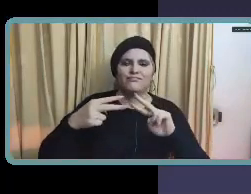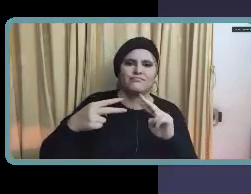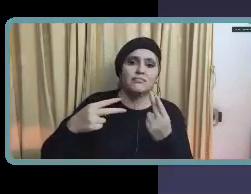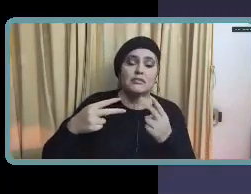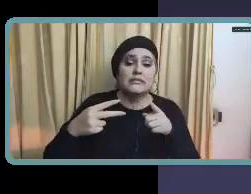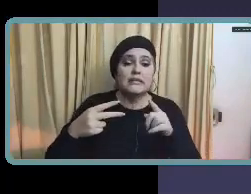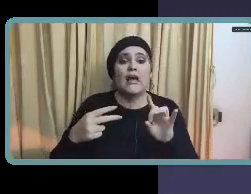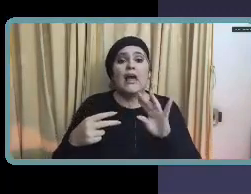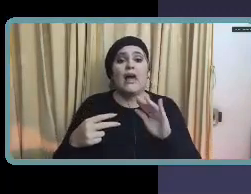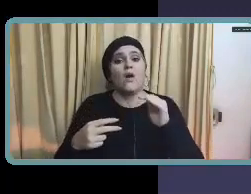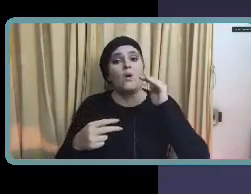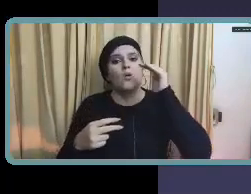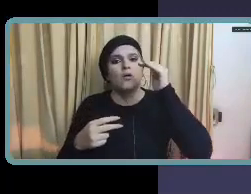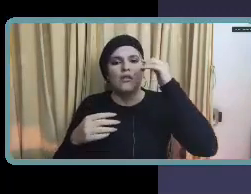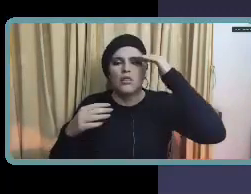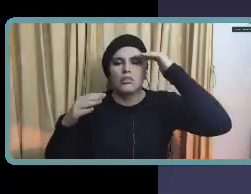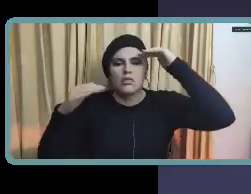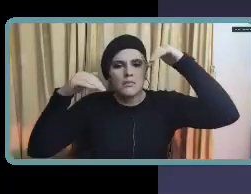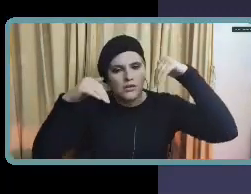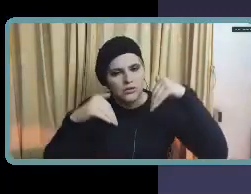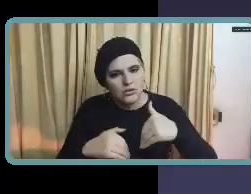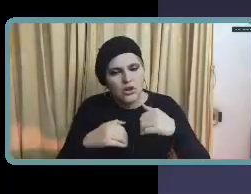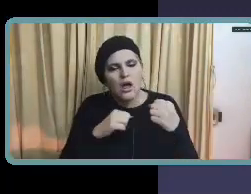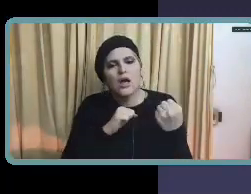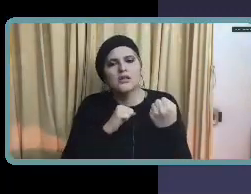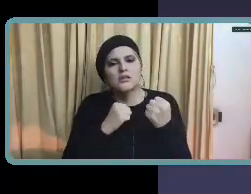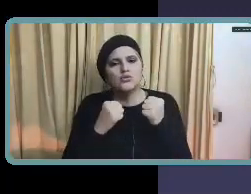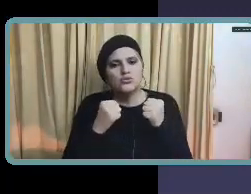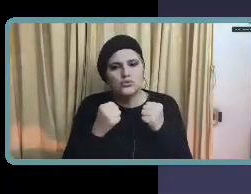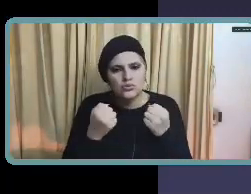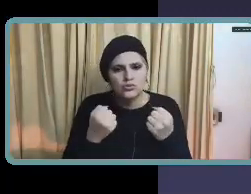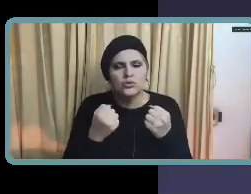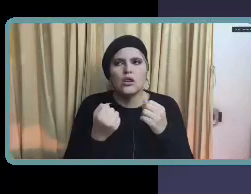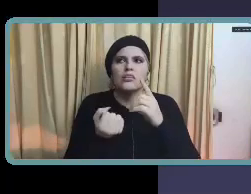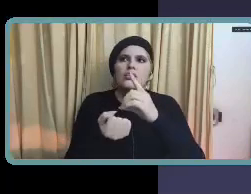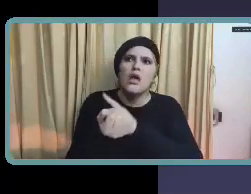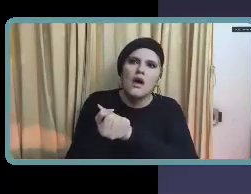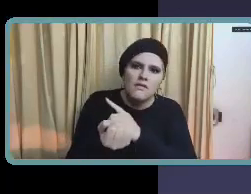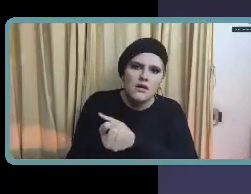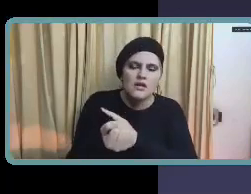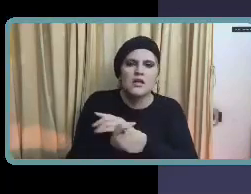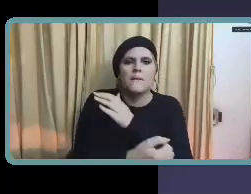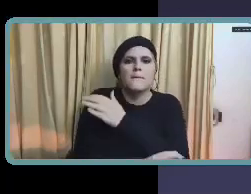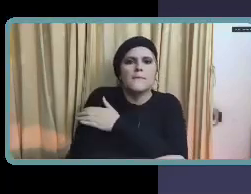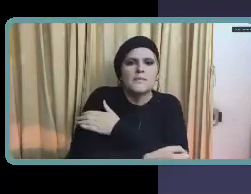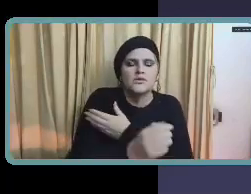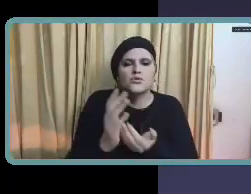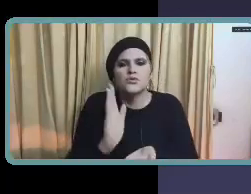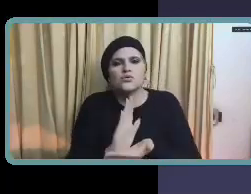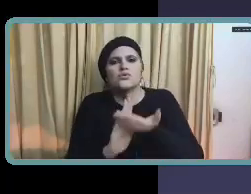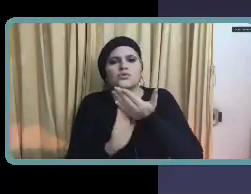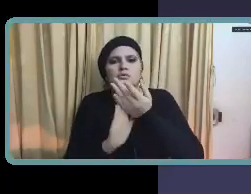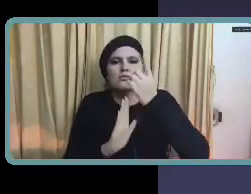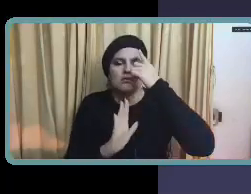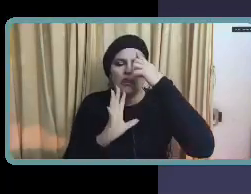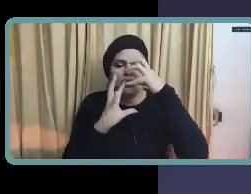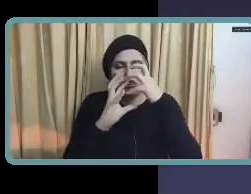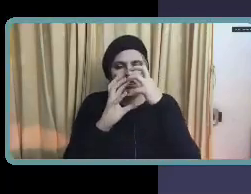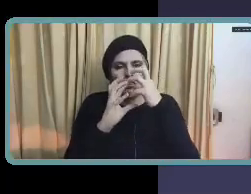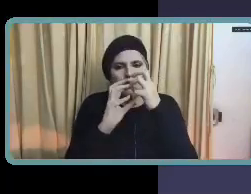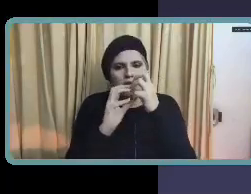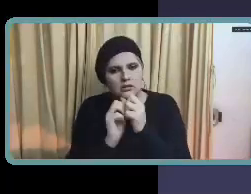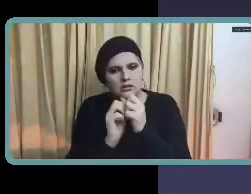trastornos depresivos, trastornos ansiosos, diabetes, hipertensión, deterioro cognitivo, de viejos,